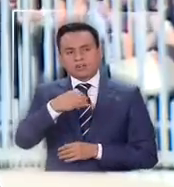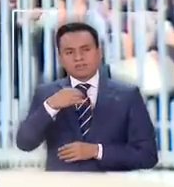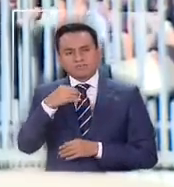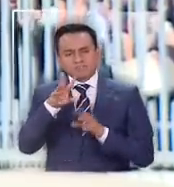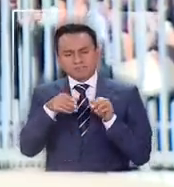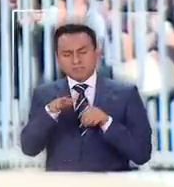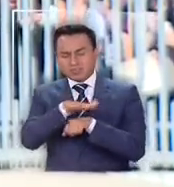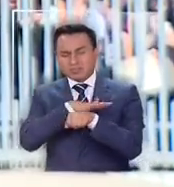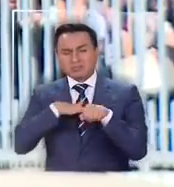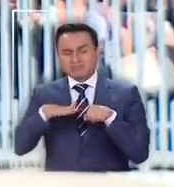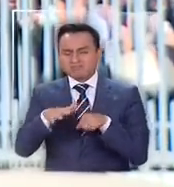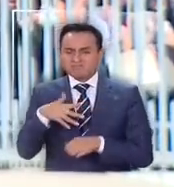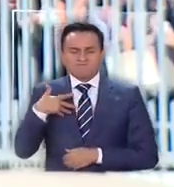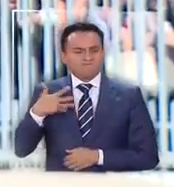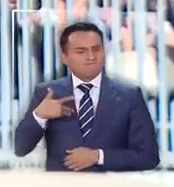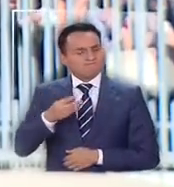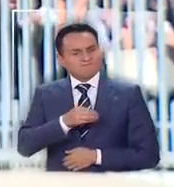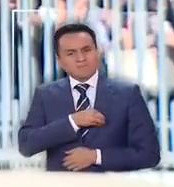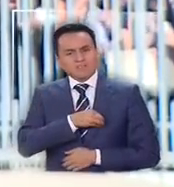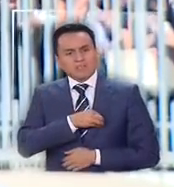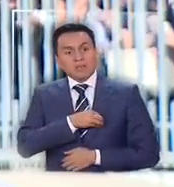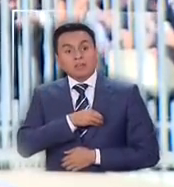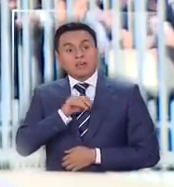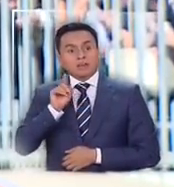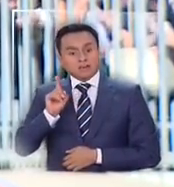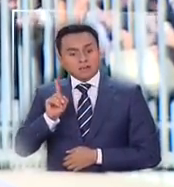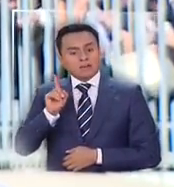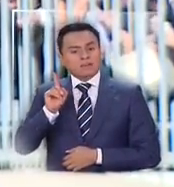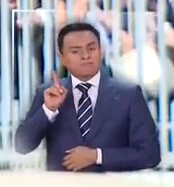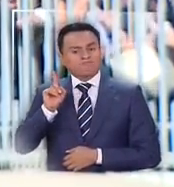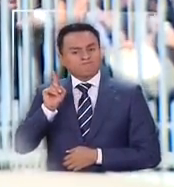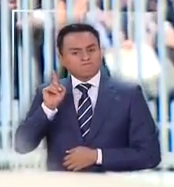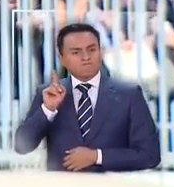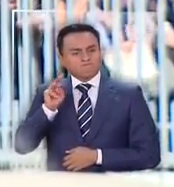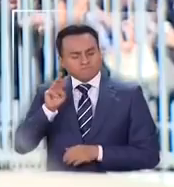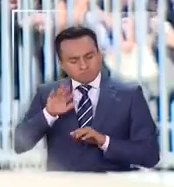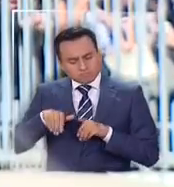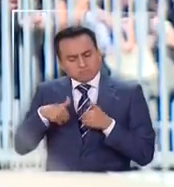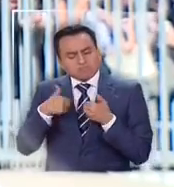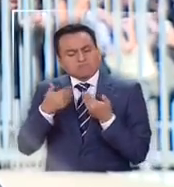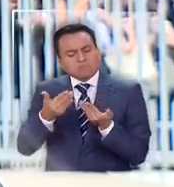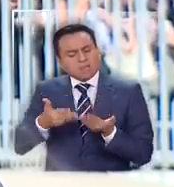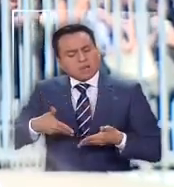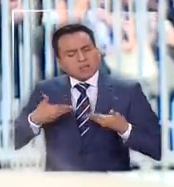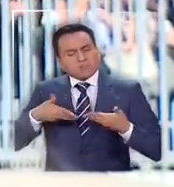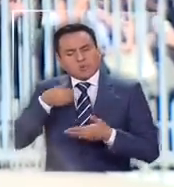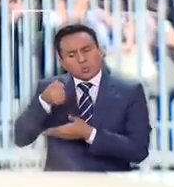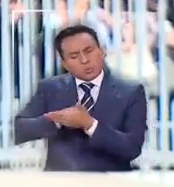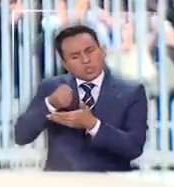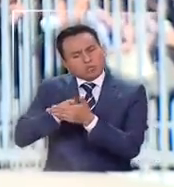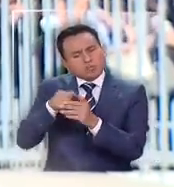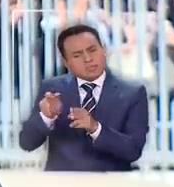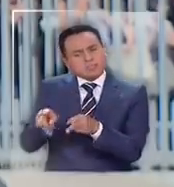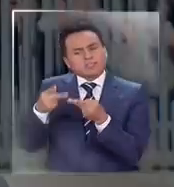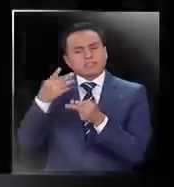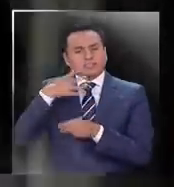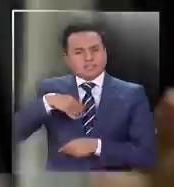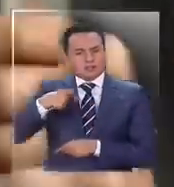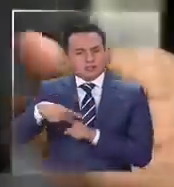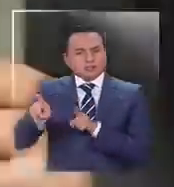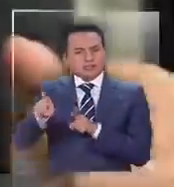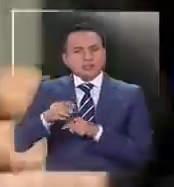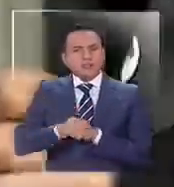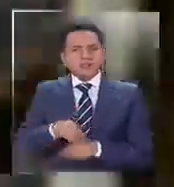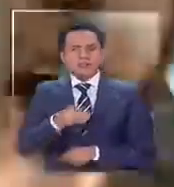esta situación lamentable y ella está absolutamente disponible y con el ánimo de luchar por su otra hija.